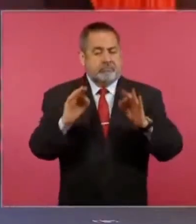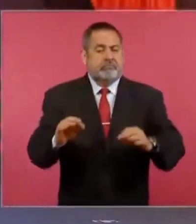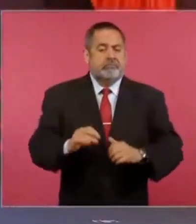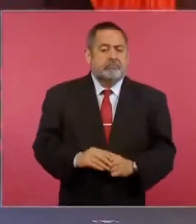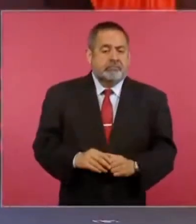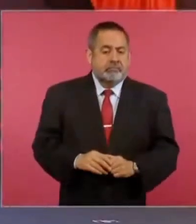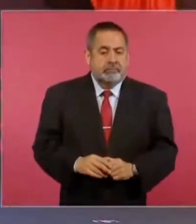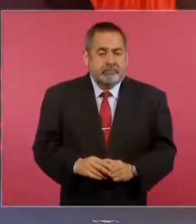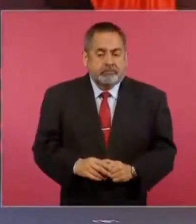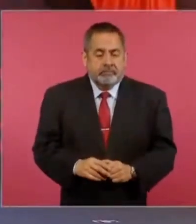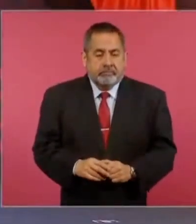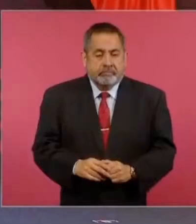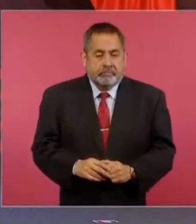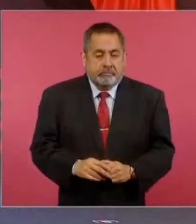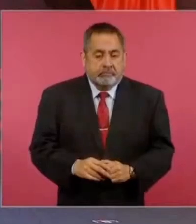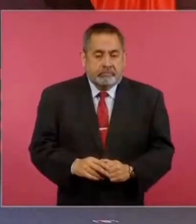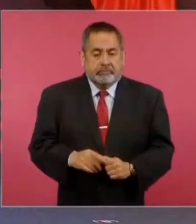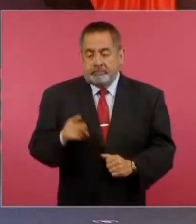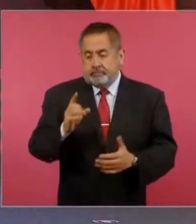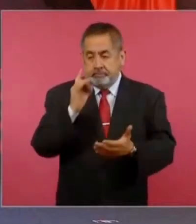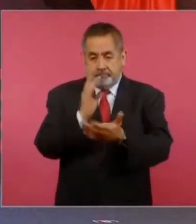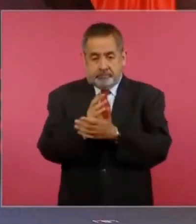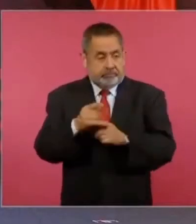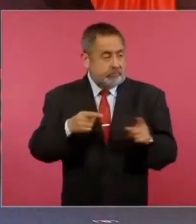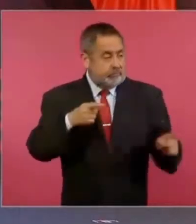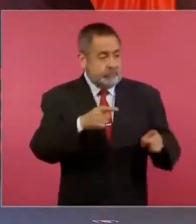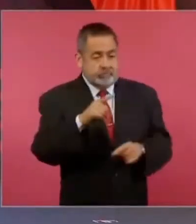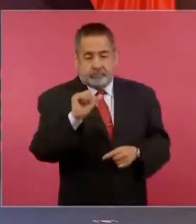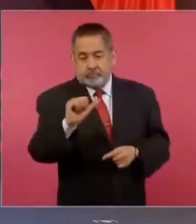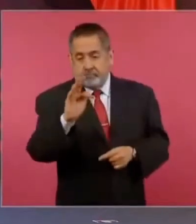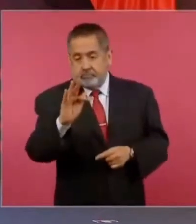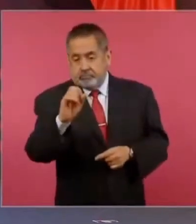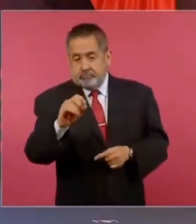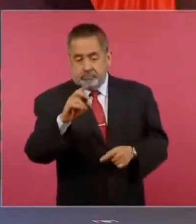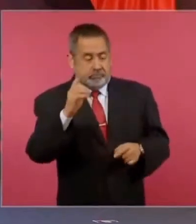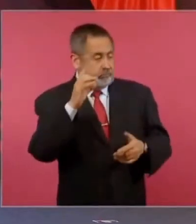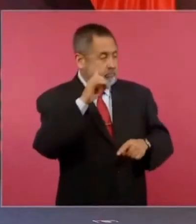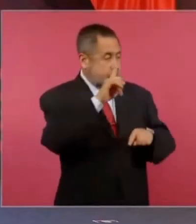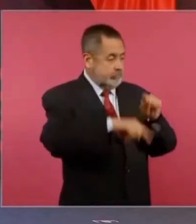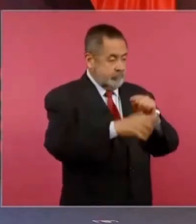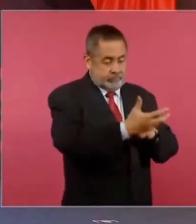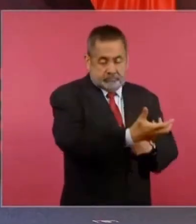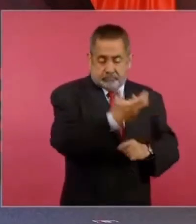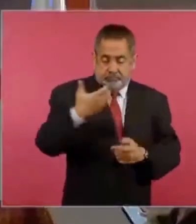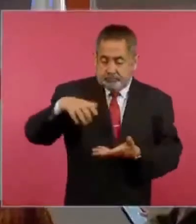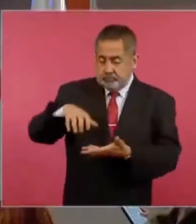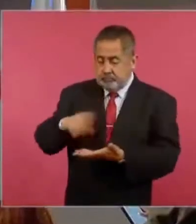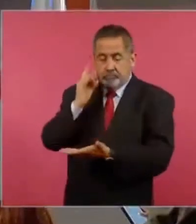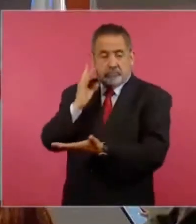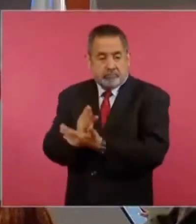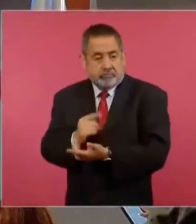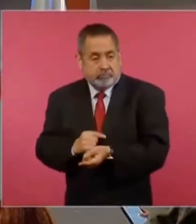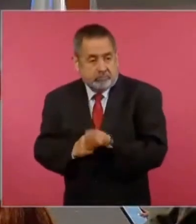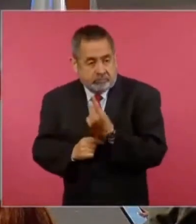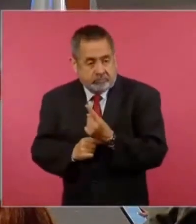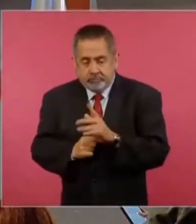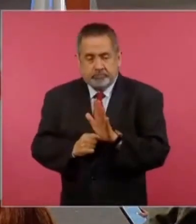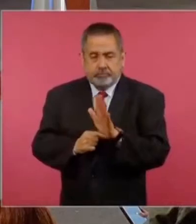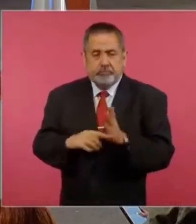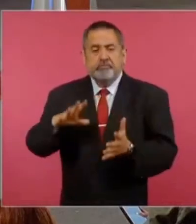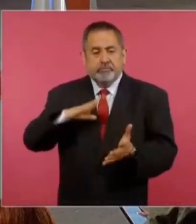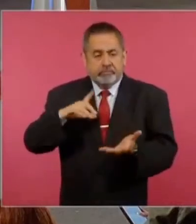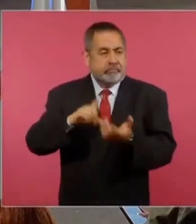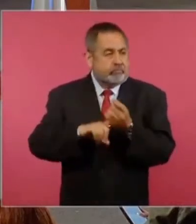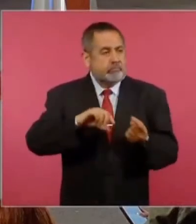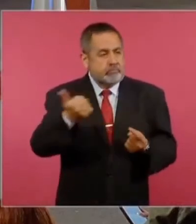Pero no solo es la única fuente de financiamiento de este fondo